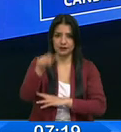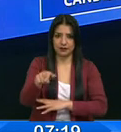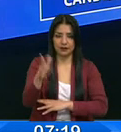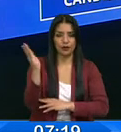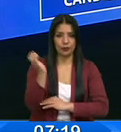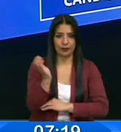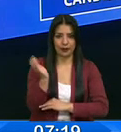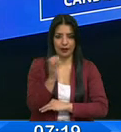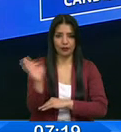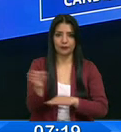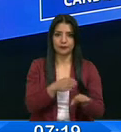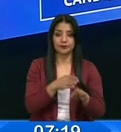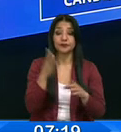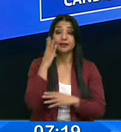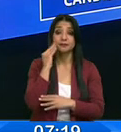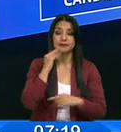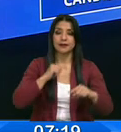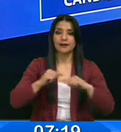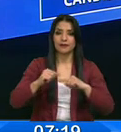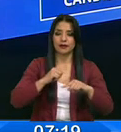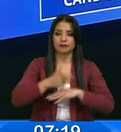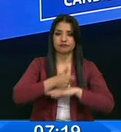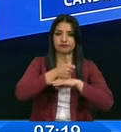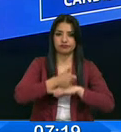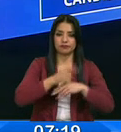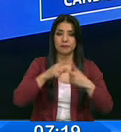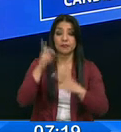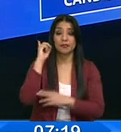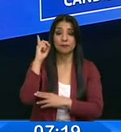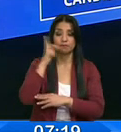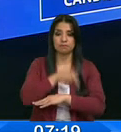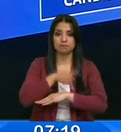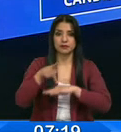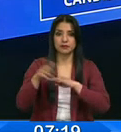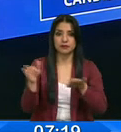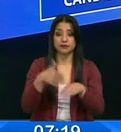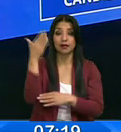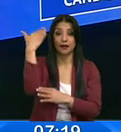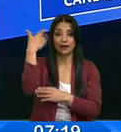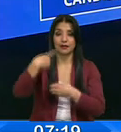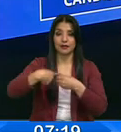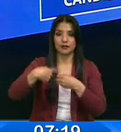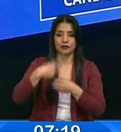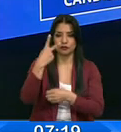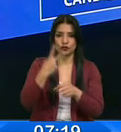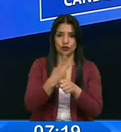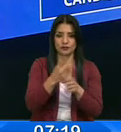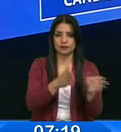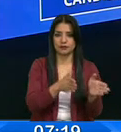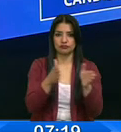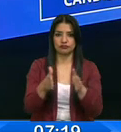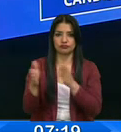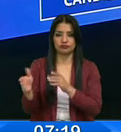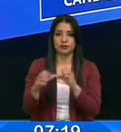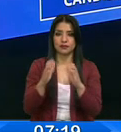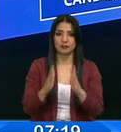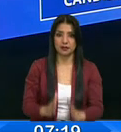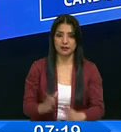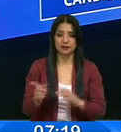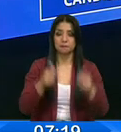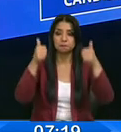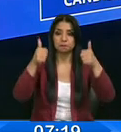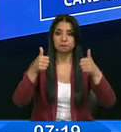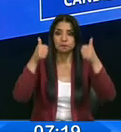comando conjunto de las Fuerzas Armadas, diputado por Pichincha, alcalde de San Francisco de Quito por dos periodos consecutivos, asambleísta, candidato por